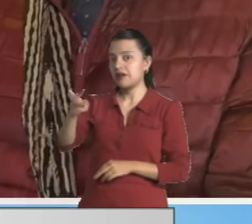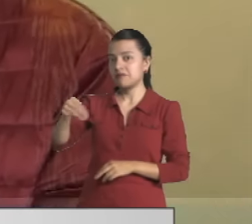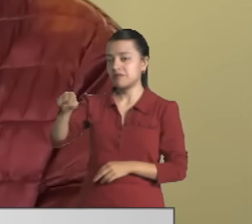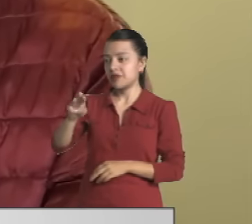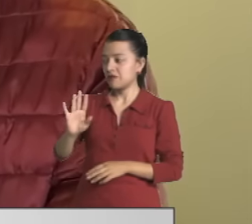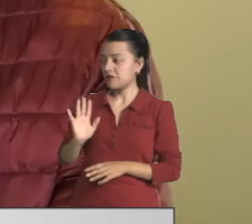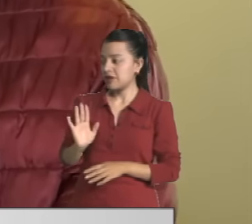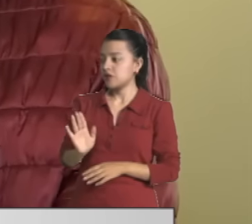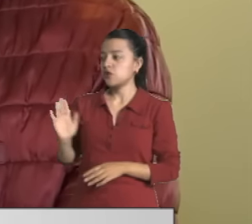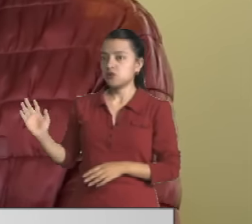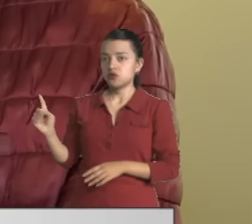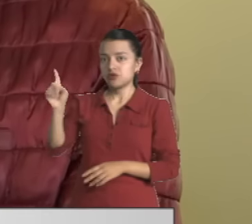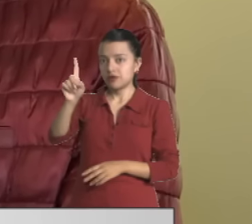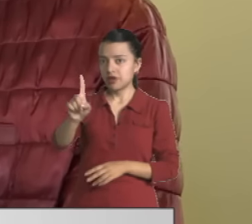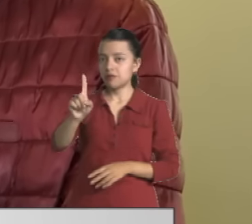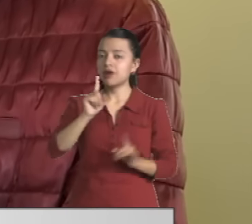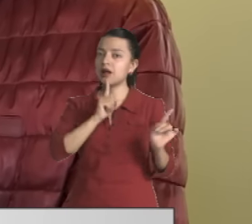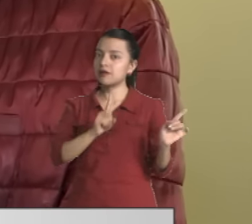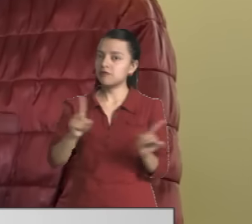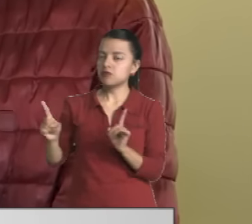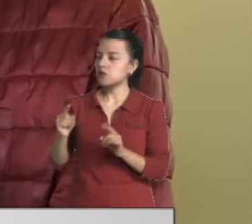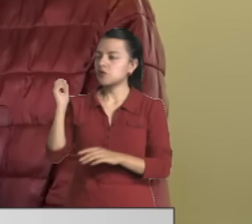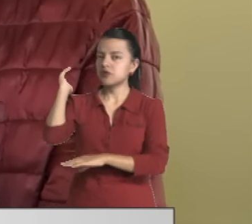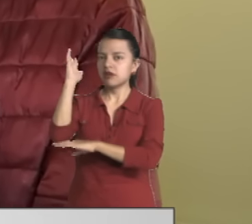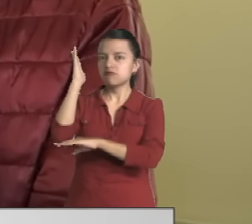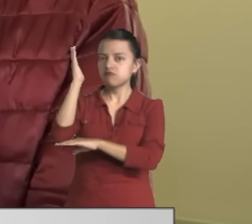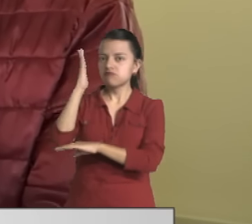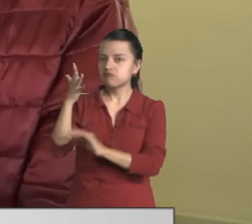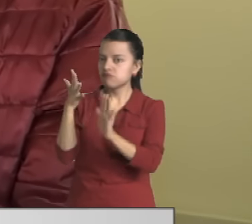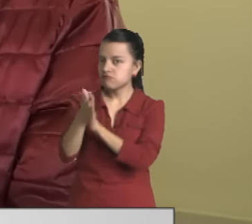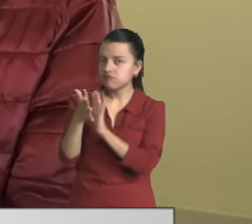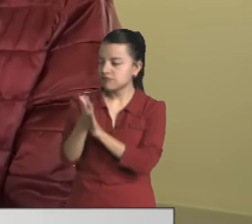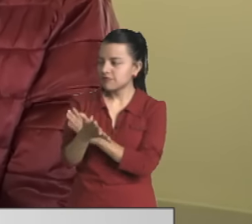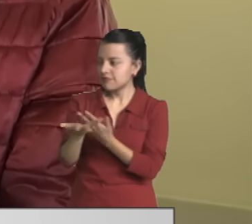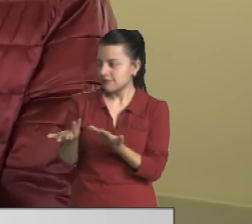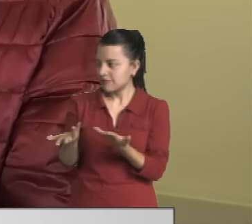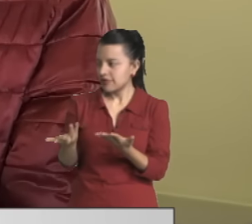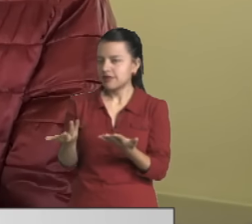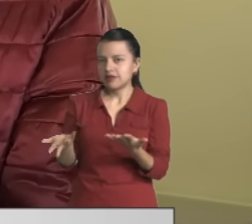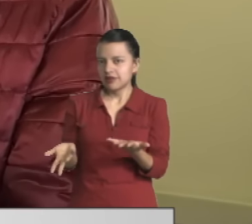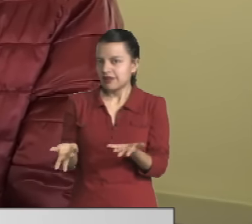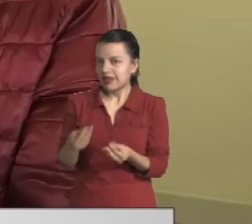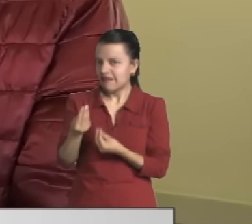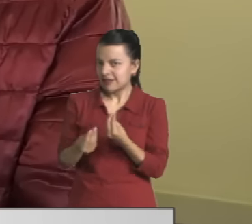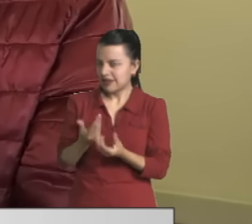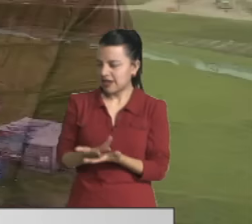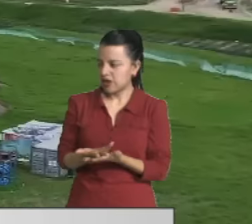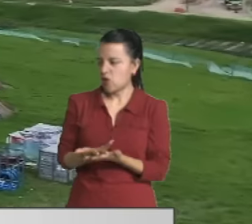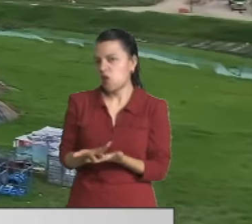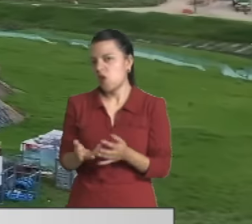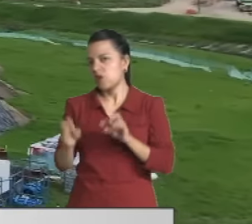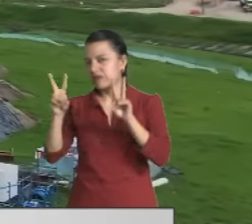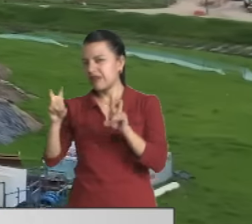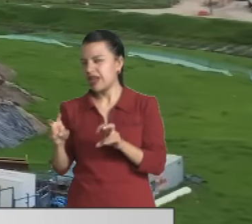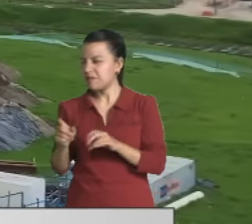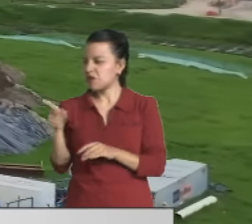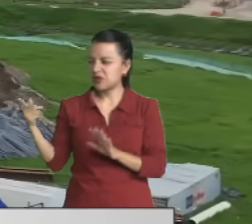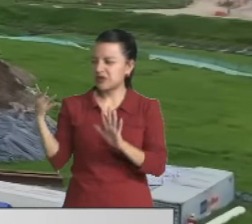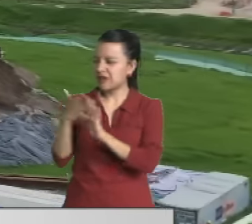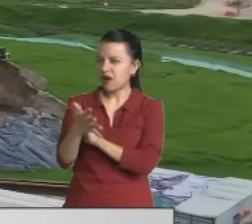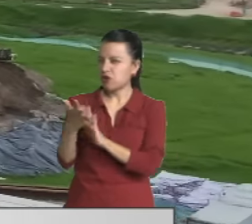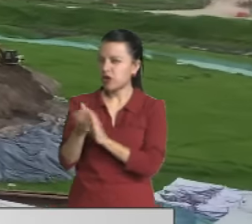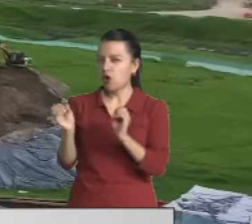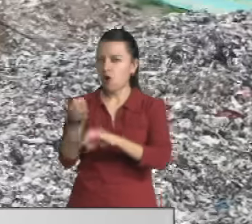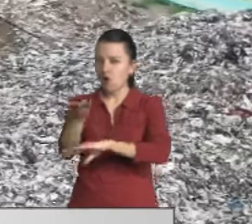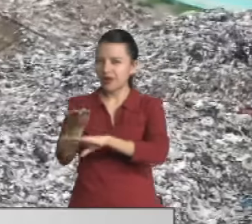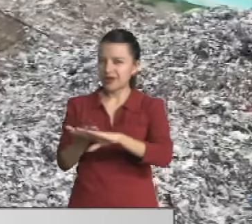un largo tiempo en el atril. ¿Qué va a exponer, entre otras cosas, además pues de lo que ya vamos a conocer el miércoles? Pero cuéntenos algo de lo que usted le iba a